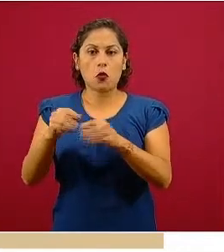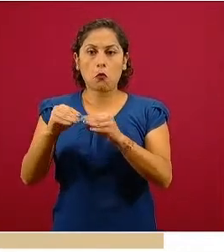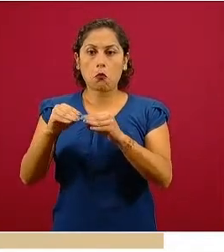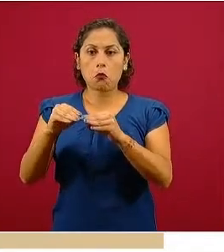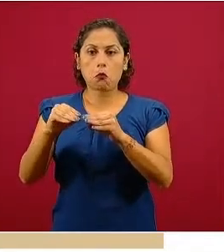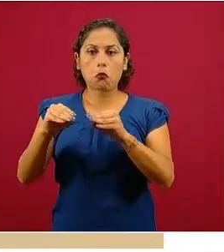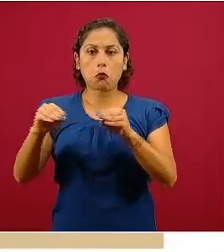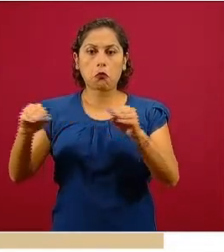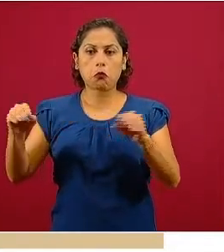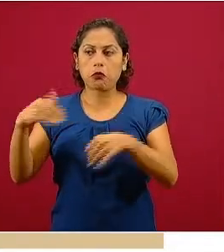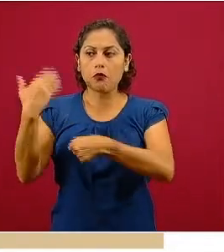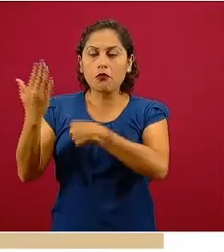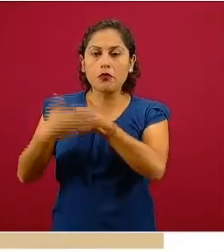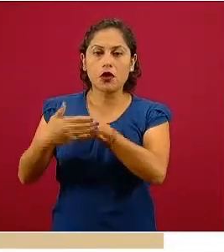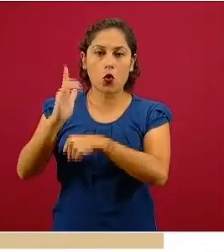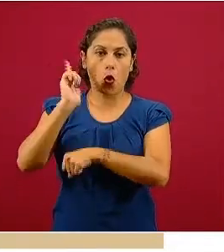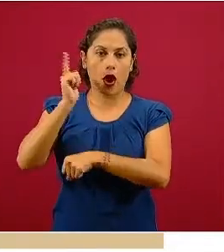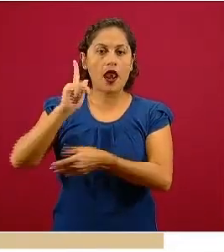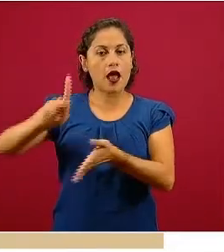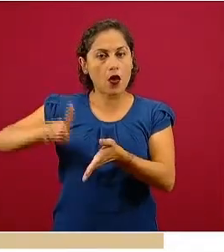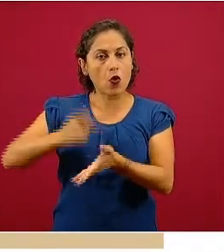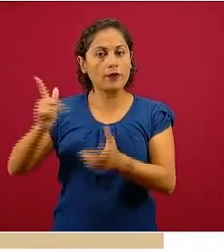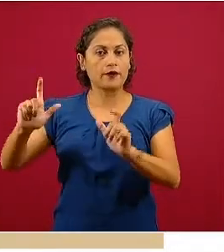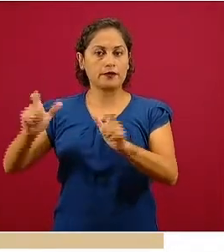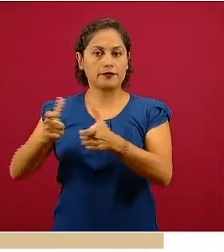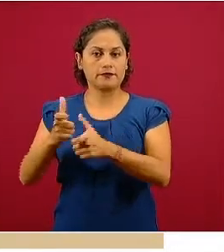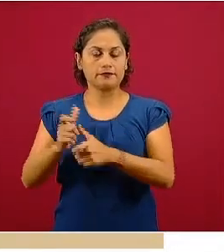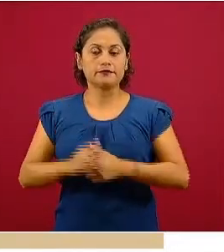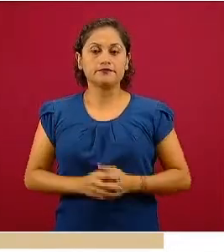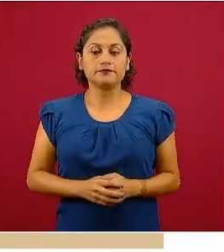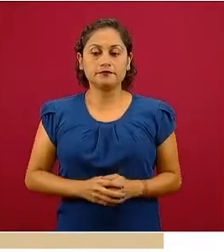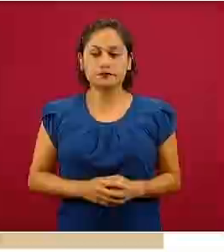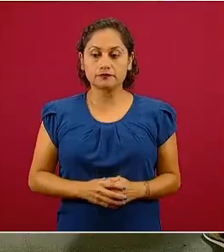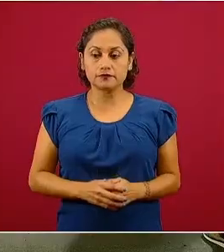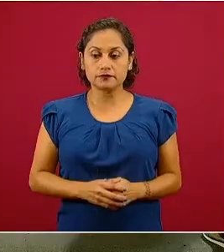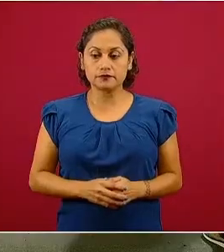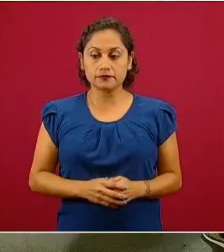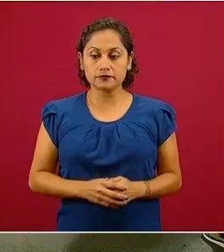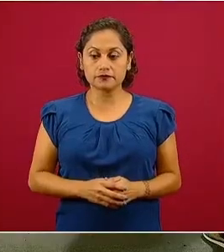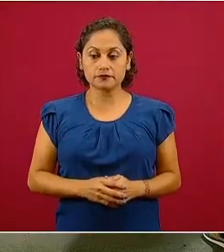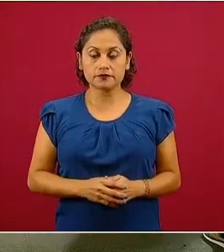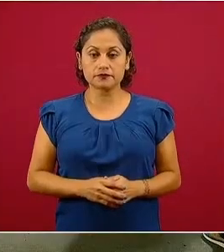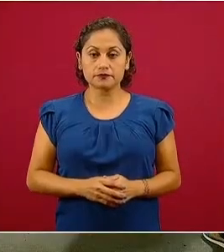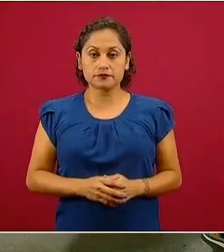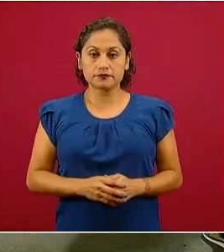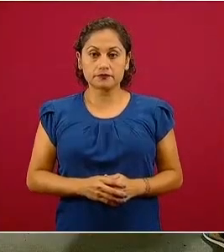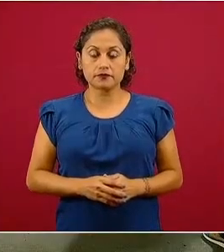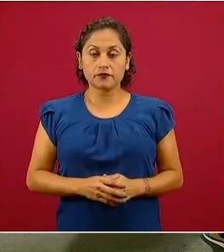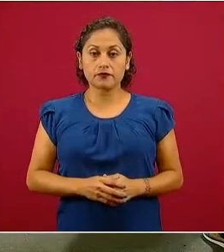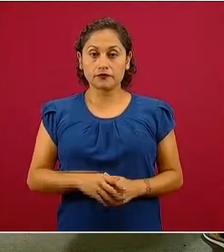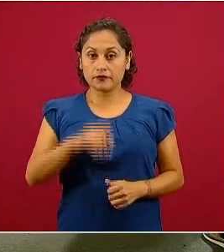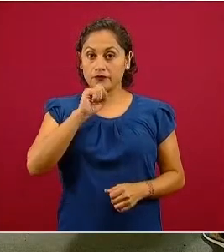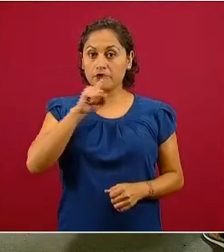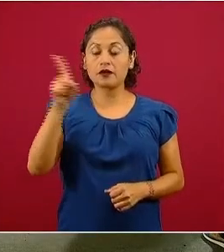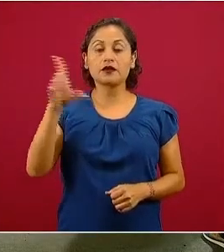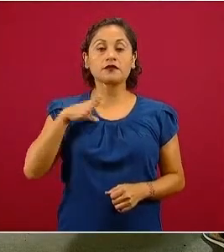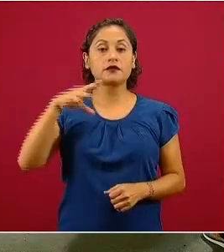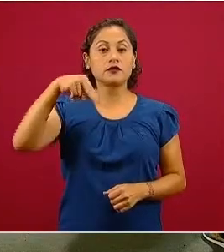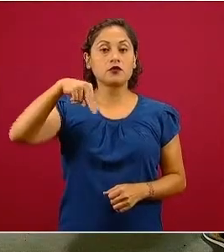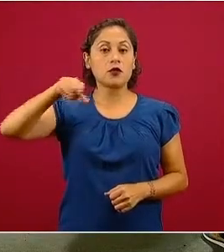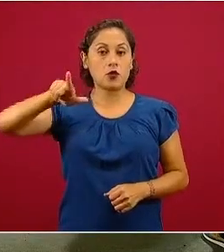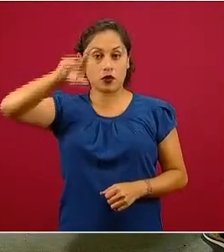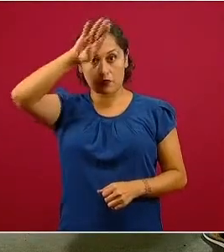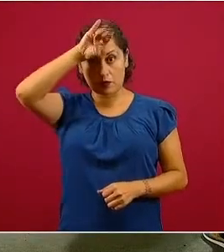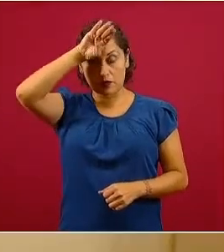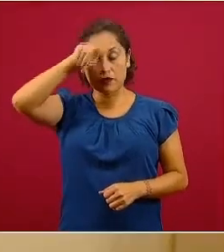semanas esto pueda ya empezar a presentar un descenso. Veamos la siguiente. Tenemos ahora Nuevo León